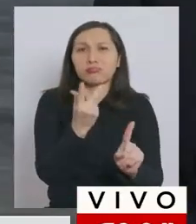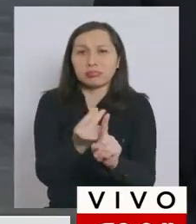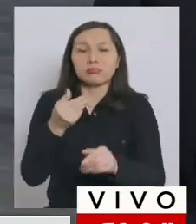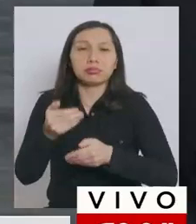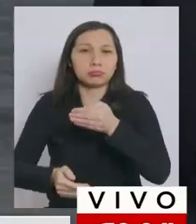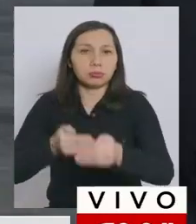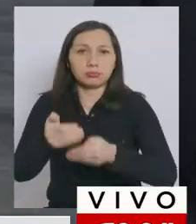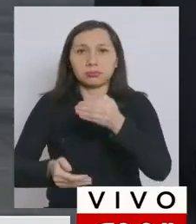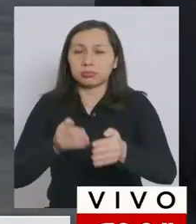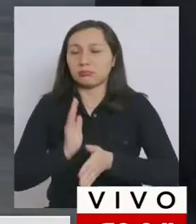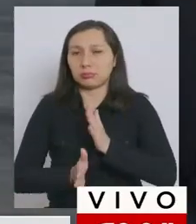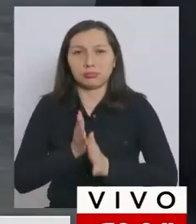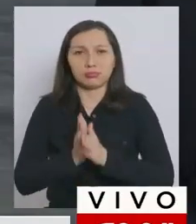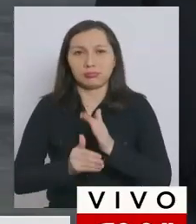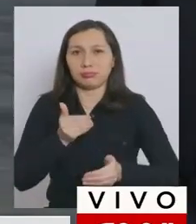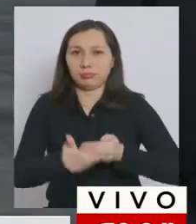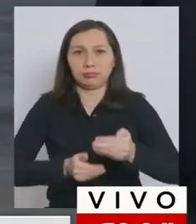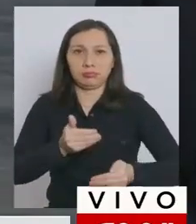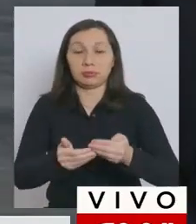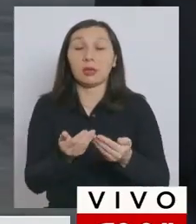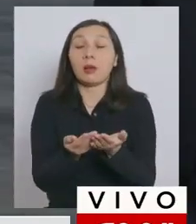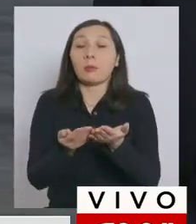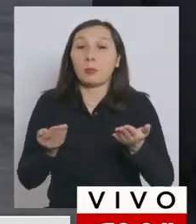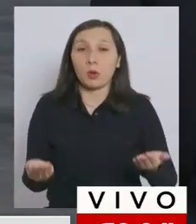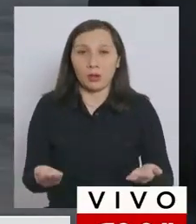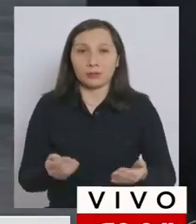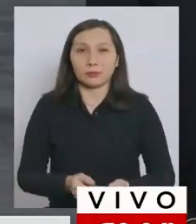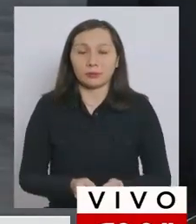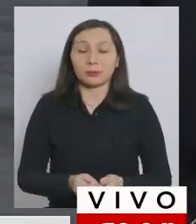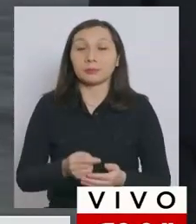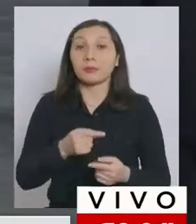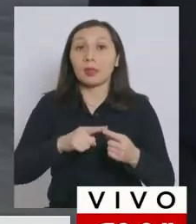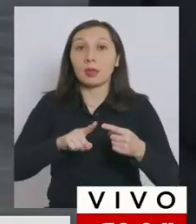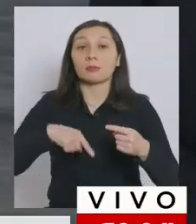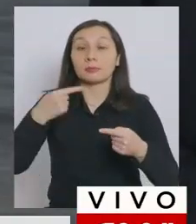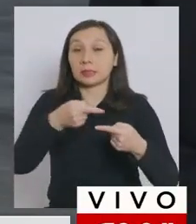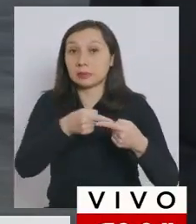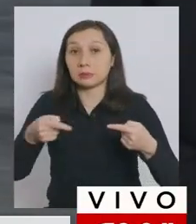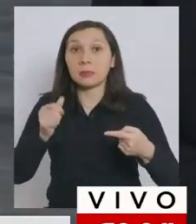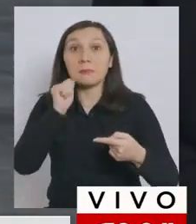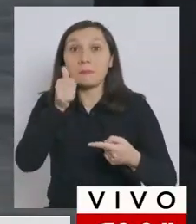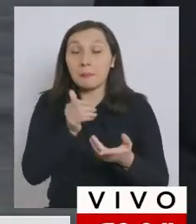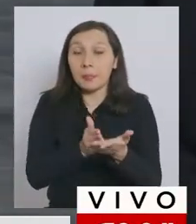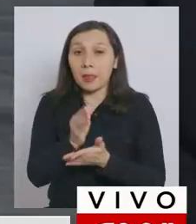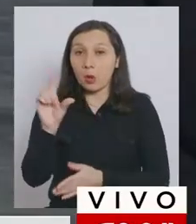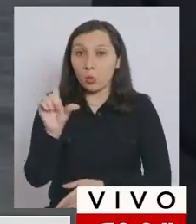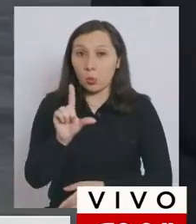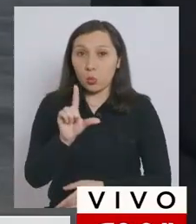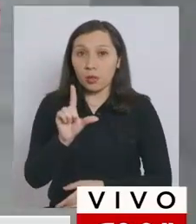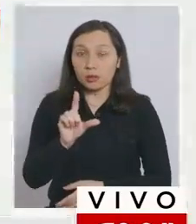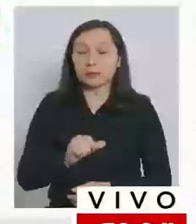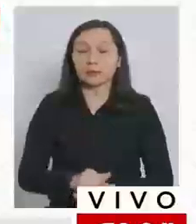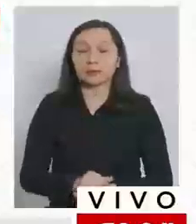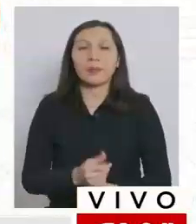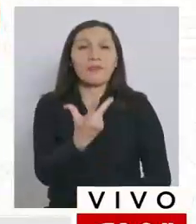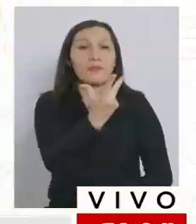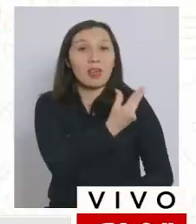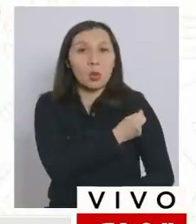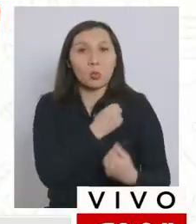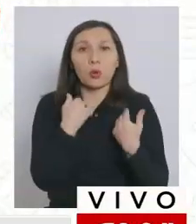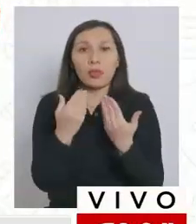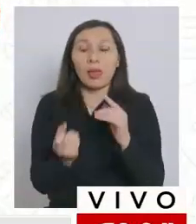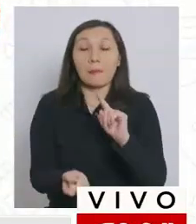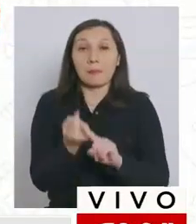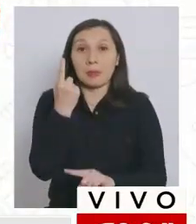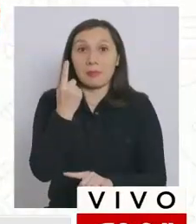y a buen ritmo por eso la semana que empieza mañana lunes vacunaremos con